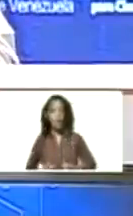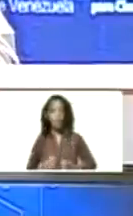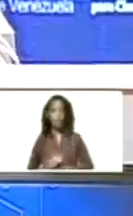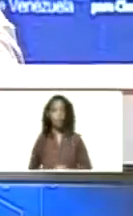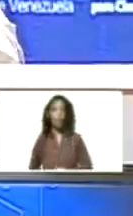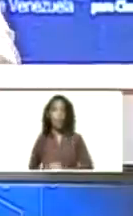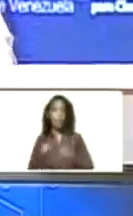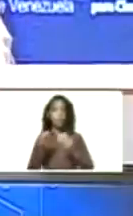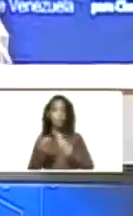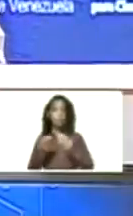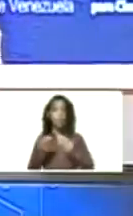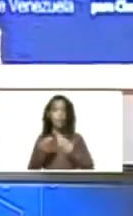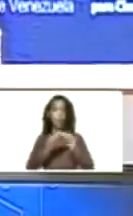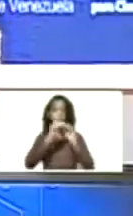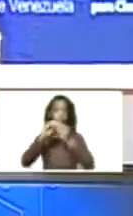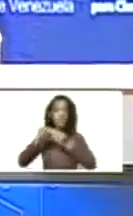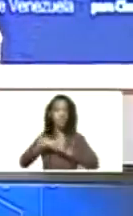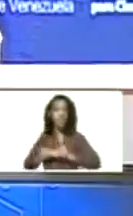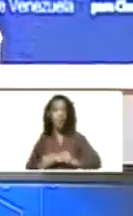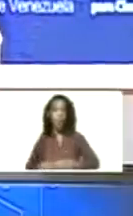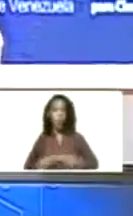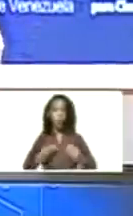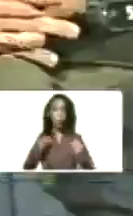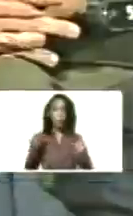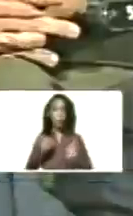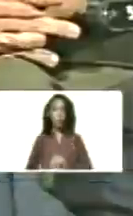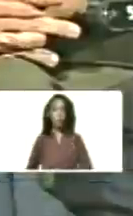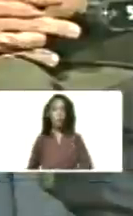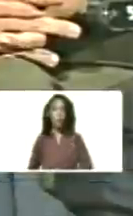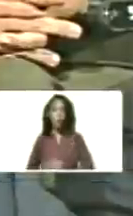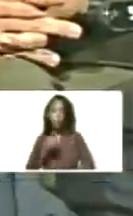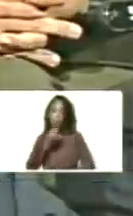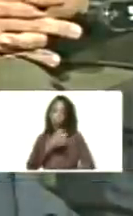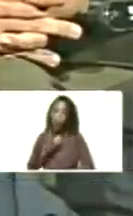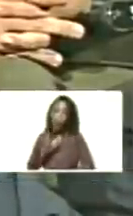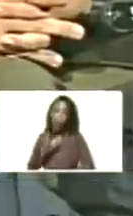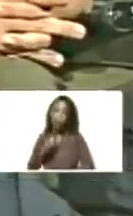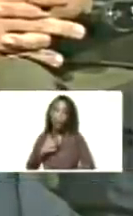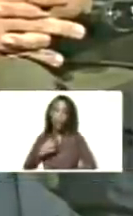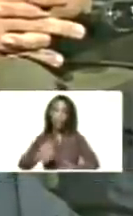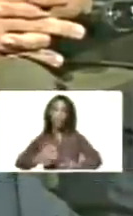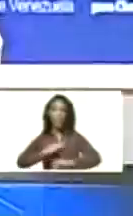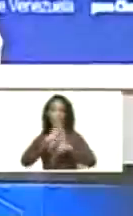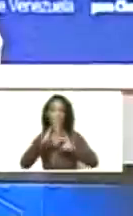para la reparación, la recuperación. Bueno, me dio mucha alegría